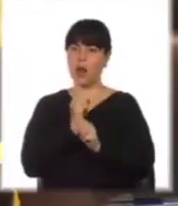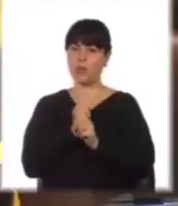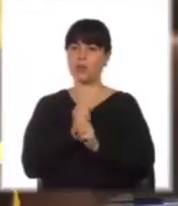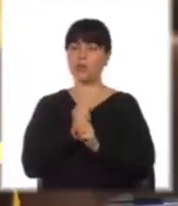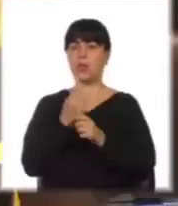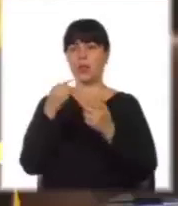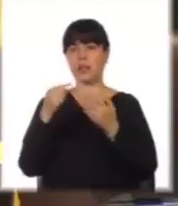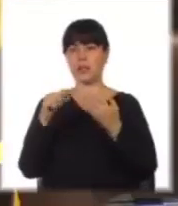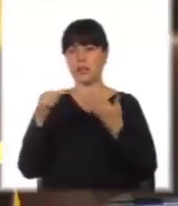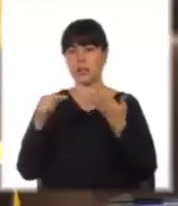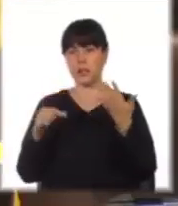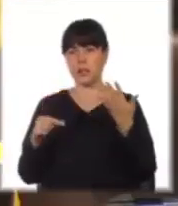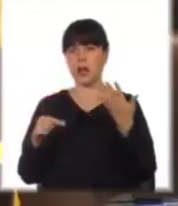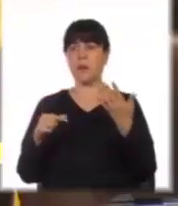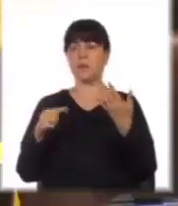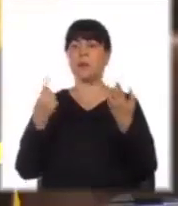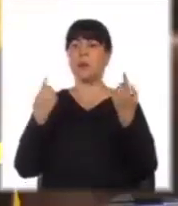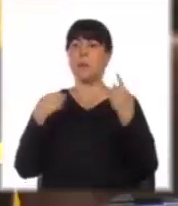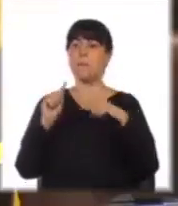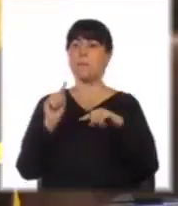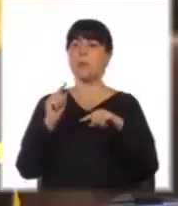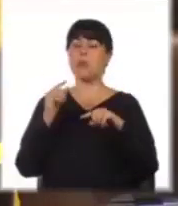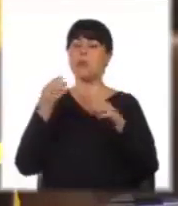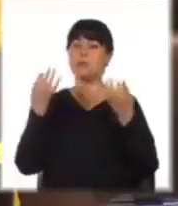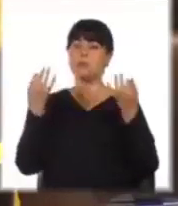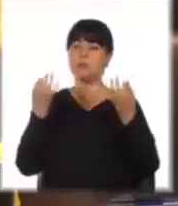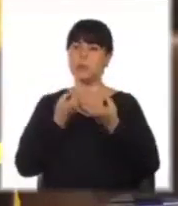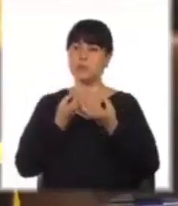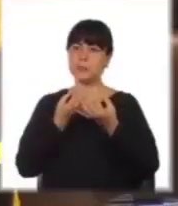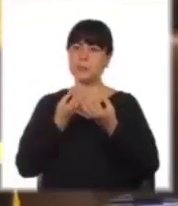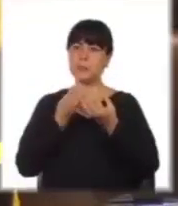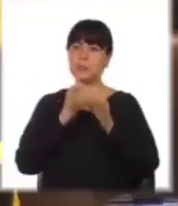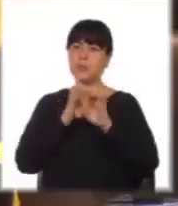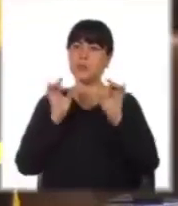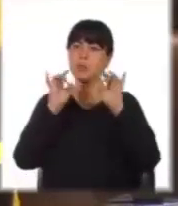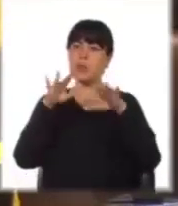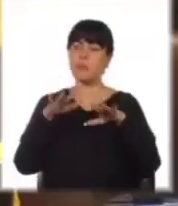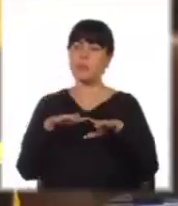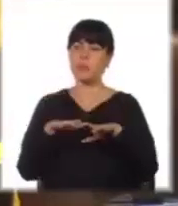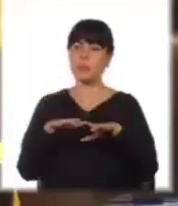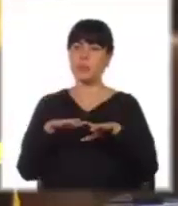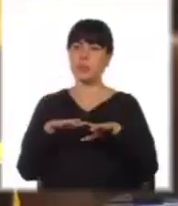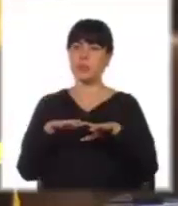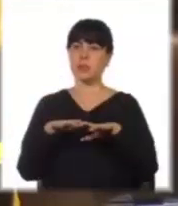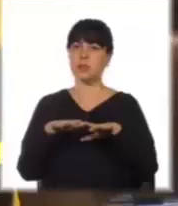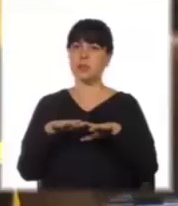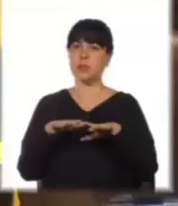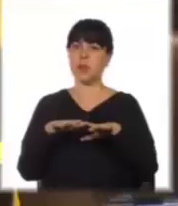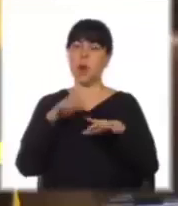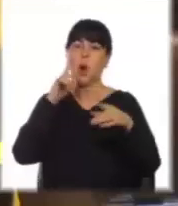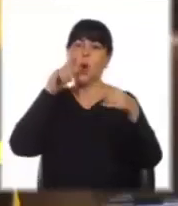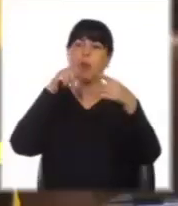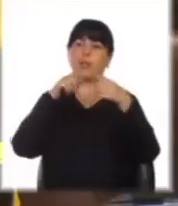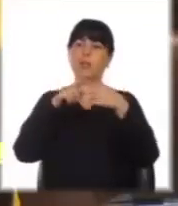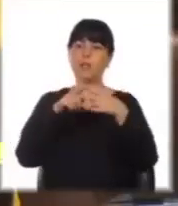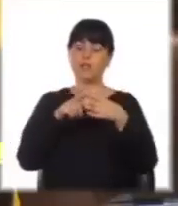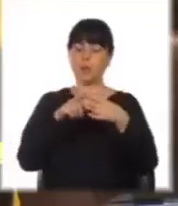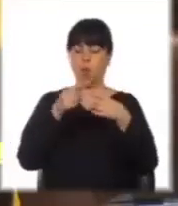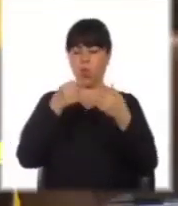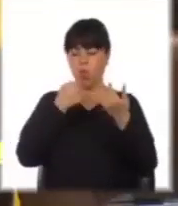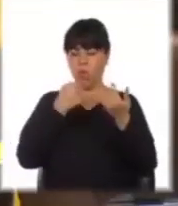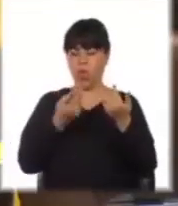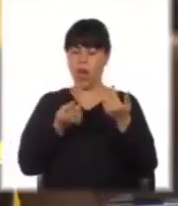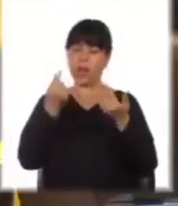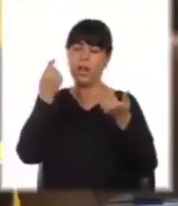Y quiero aquí hacer una especificidad que es que no solamente apunta a generar garantías reales